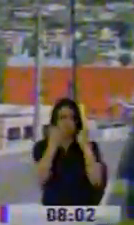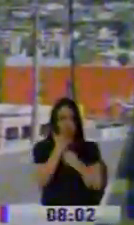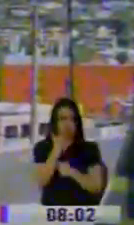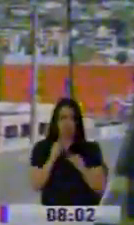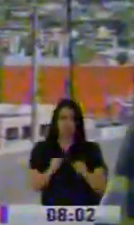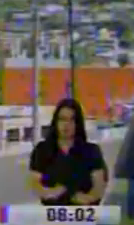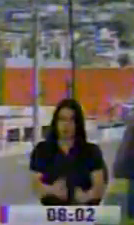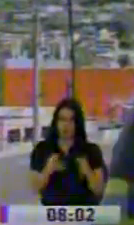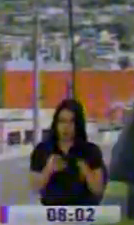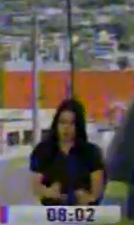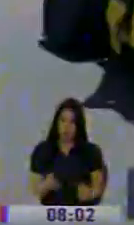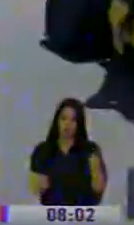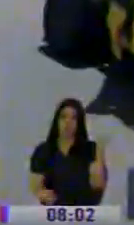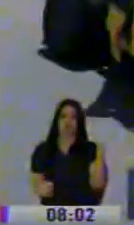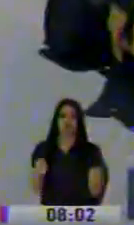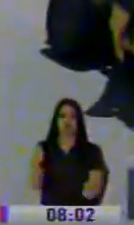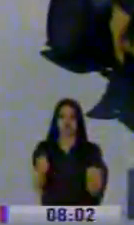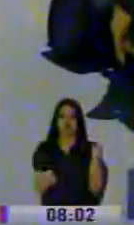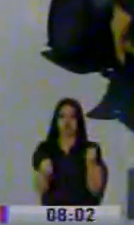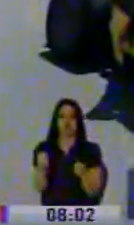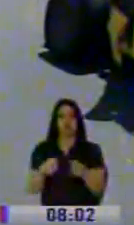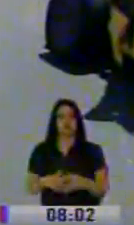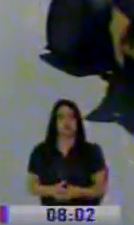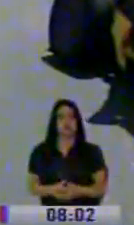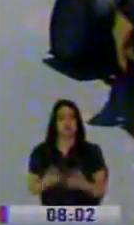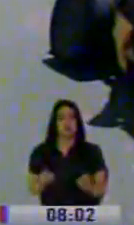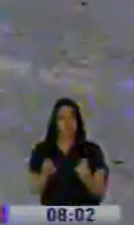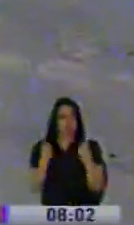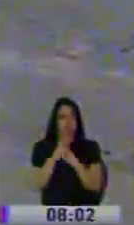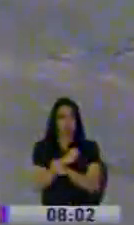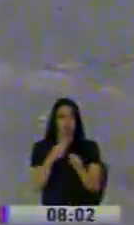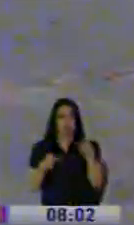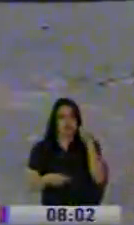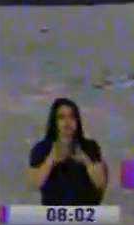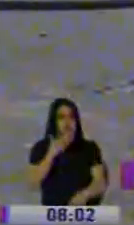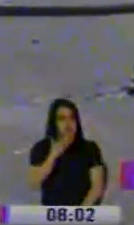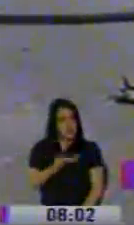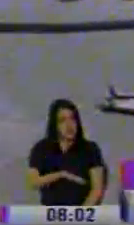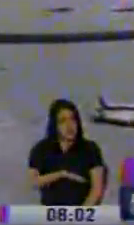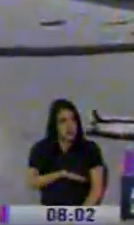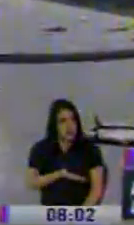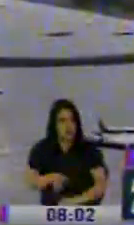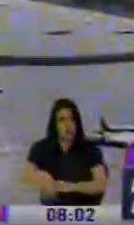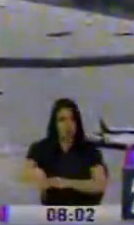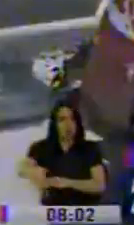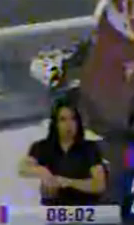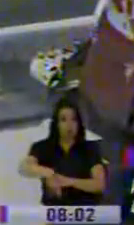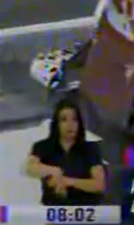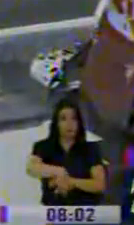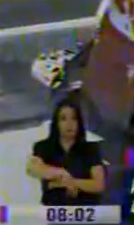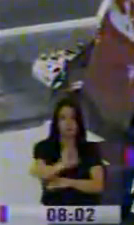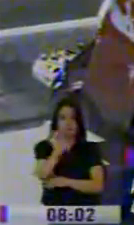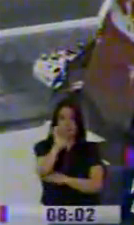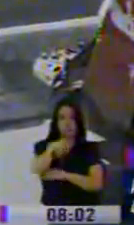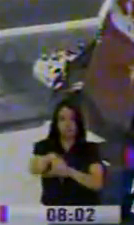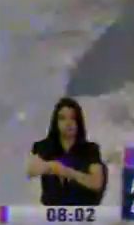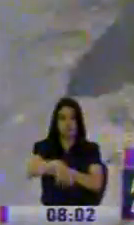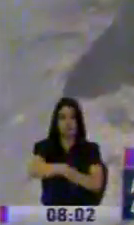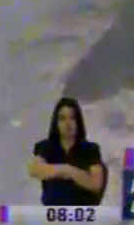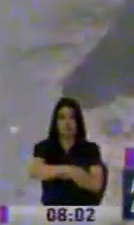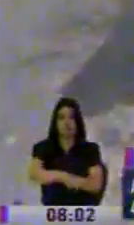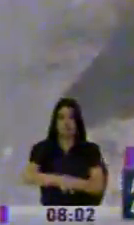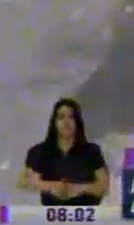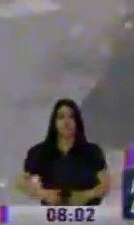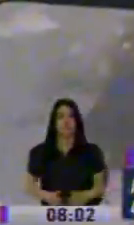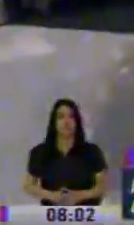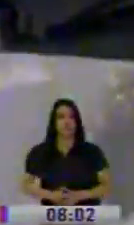momento que están operando el mismo. En medio del asombro de la gente, en la avenida quedaron esparcidas las partes de los carros,